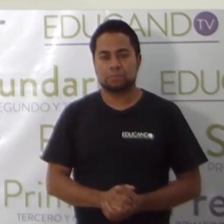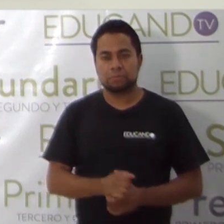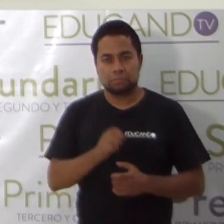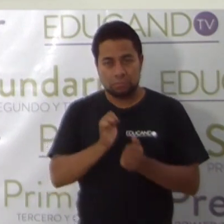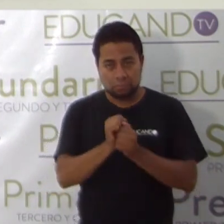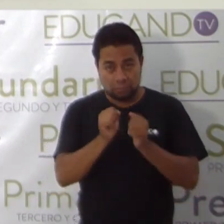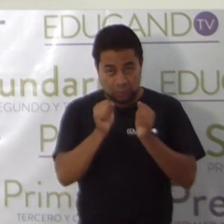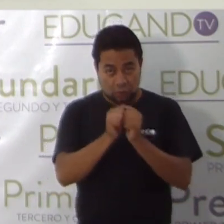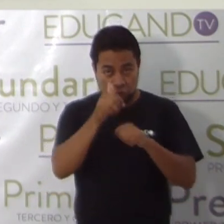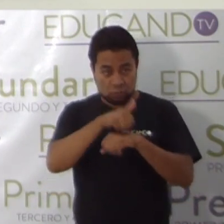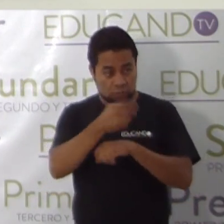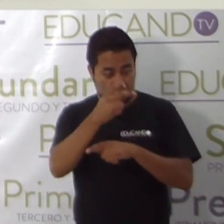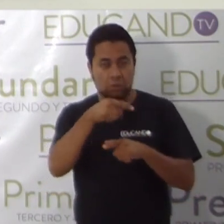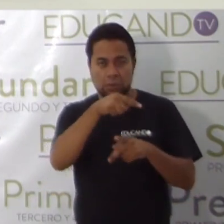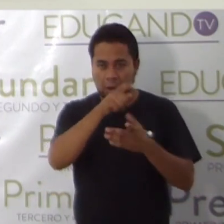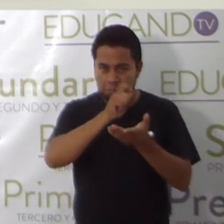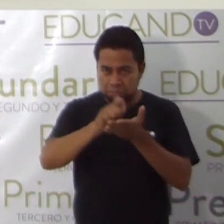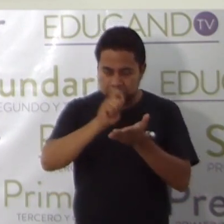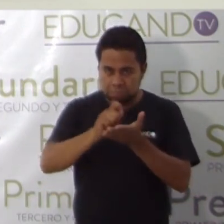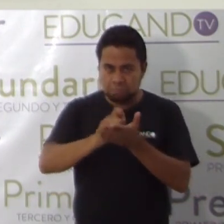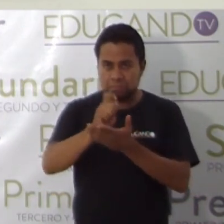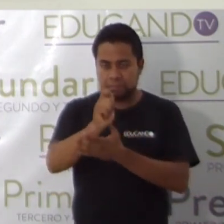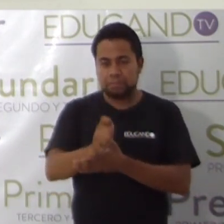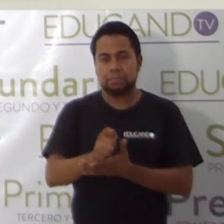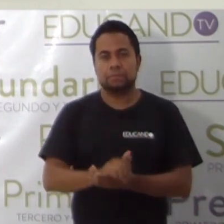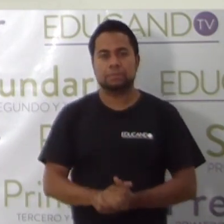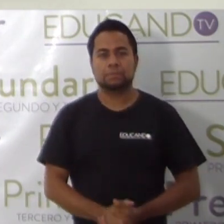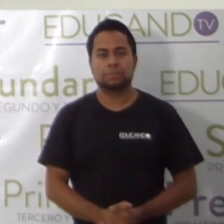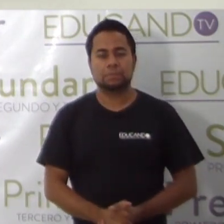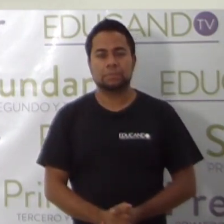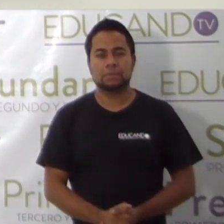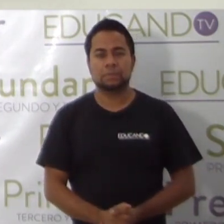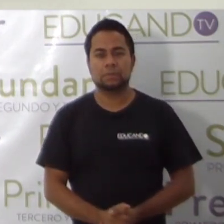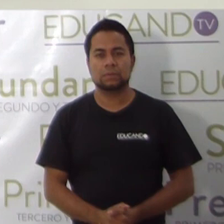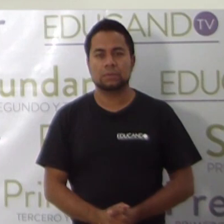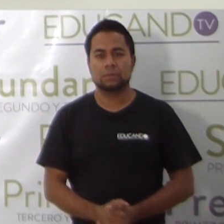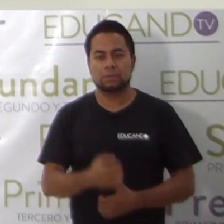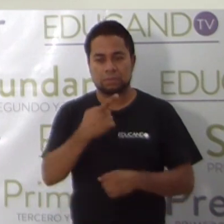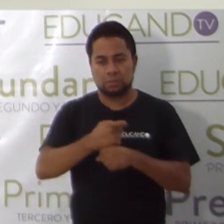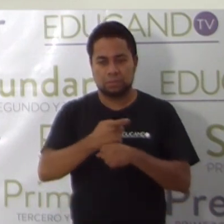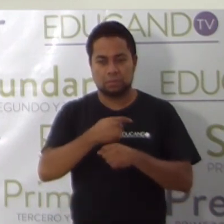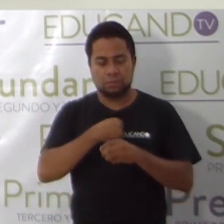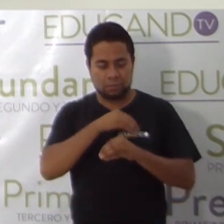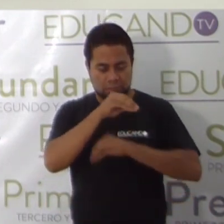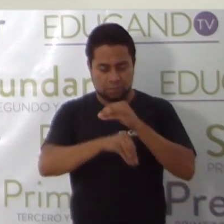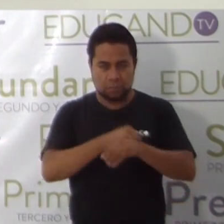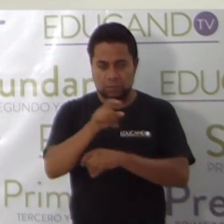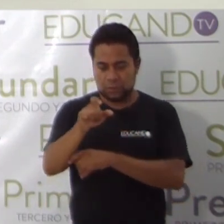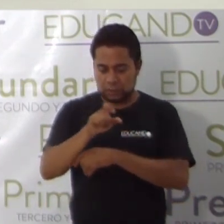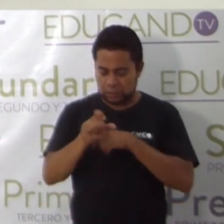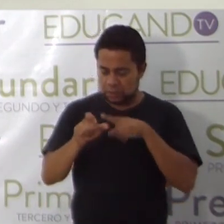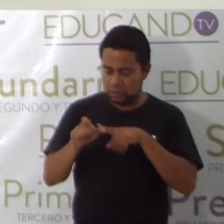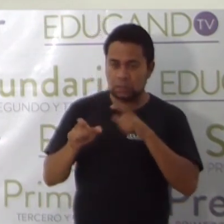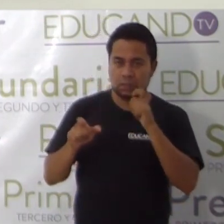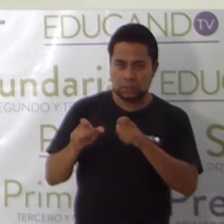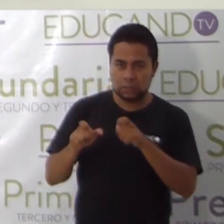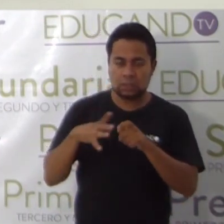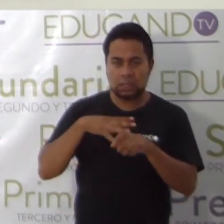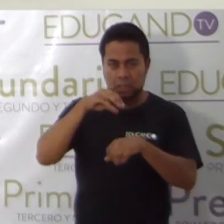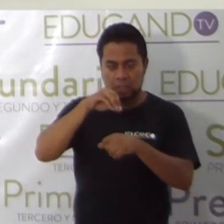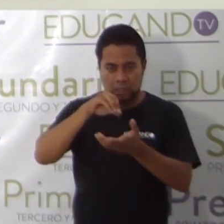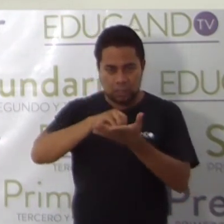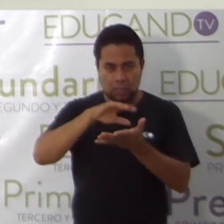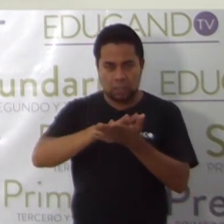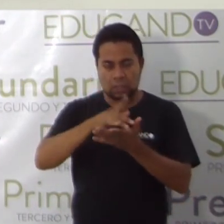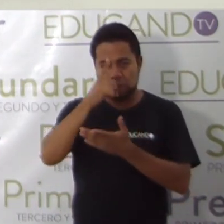trabajar. Entonces, primero, vamos a colocar aquí con una X los datos